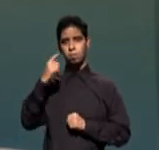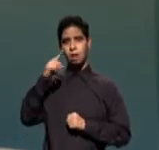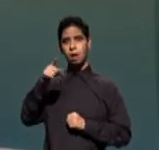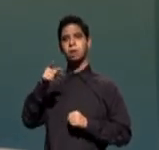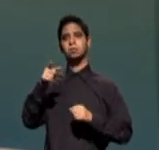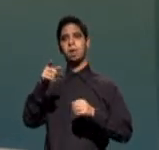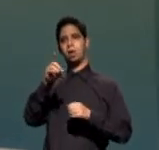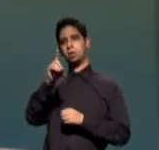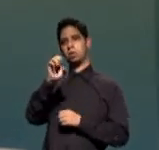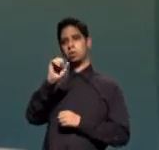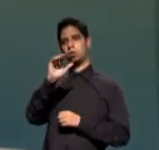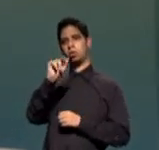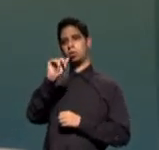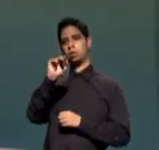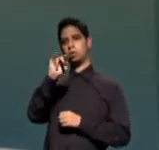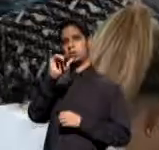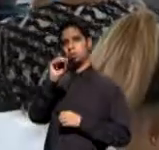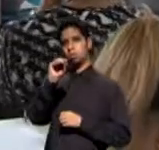descolonización del país.